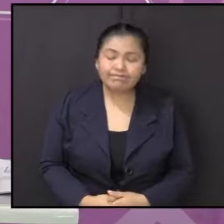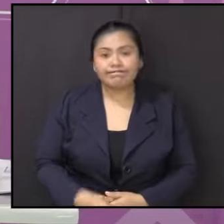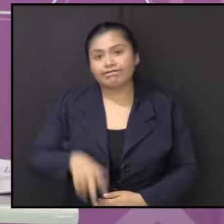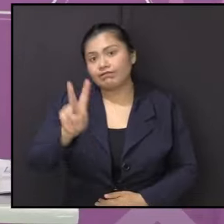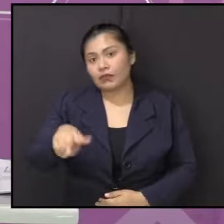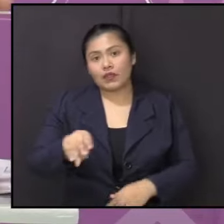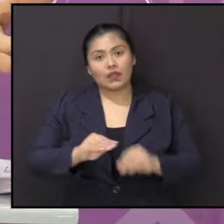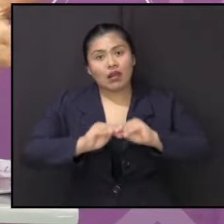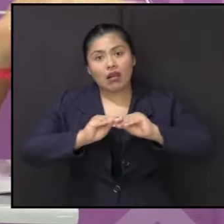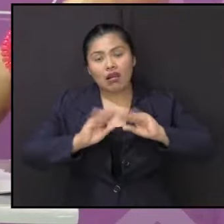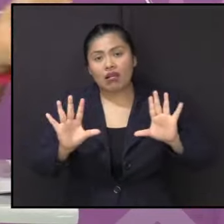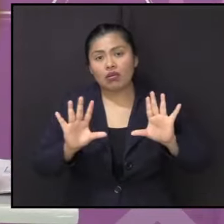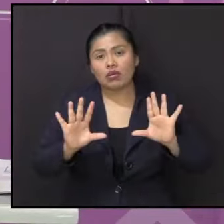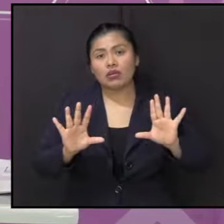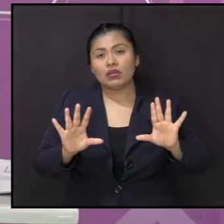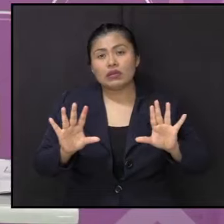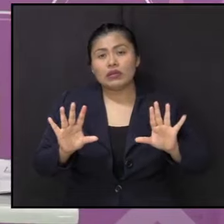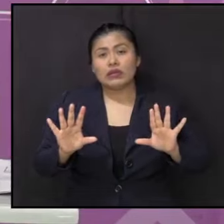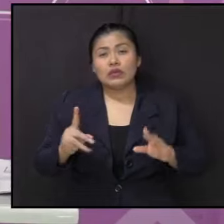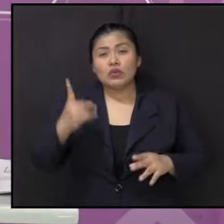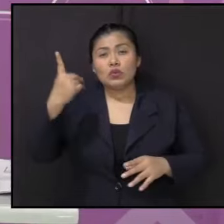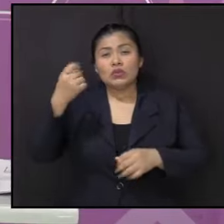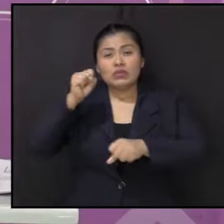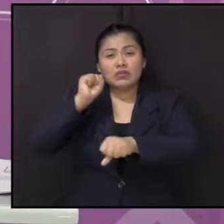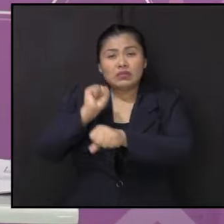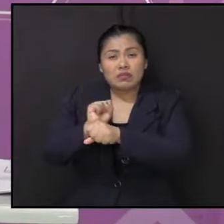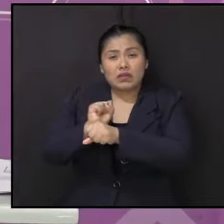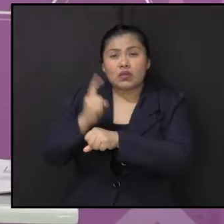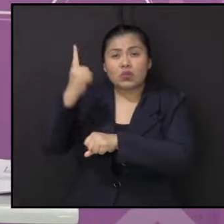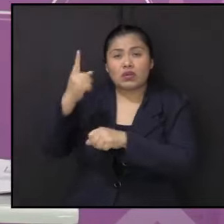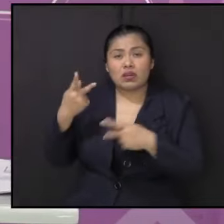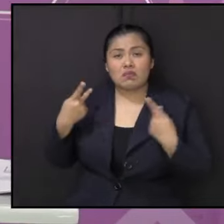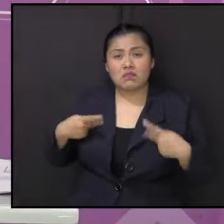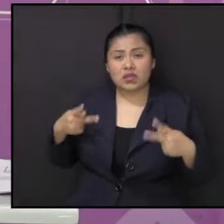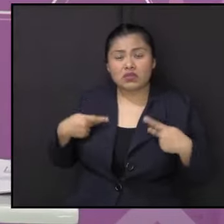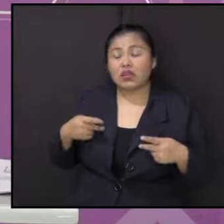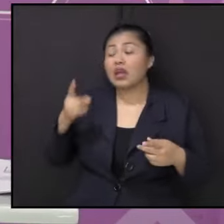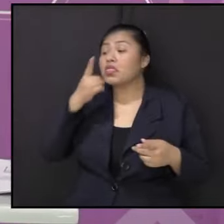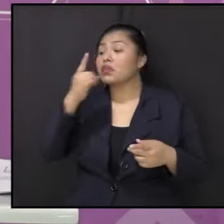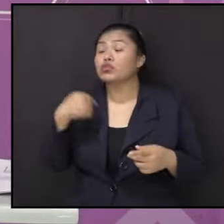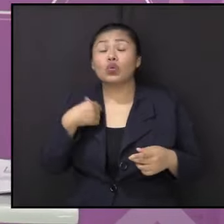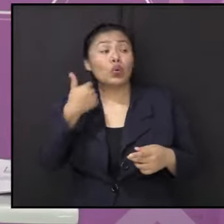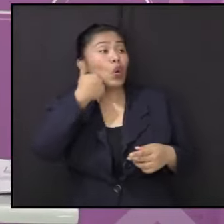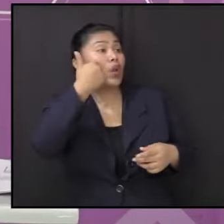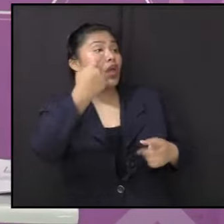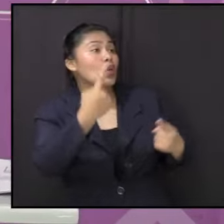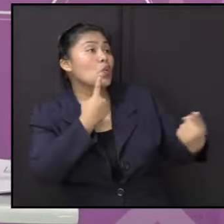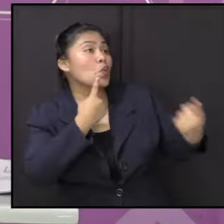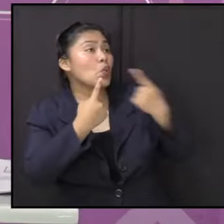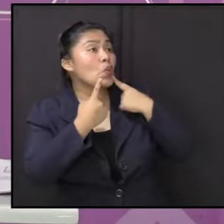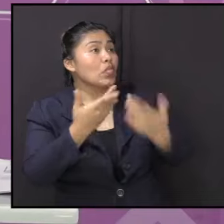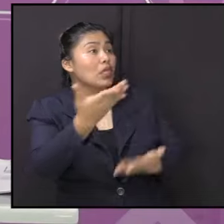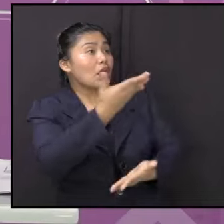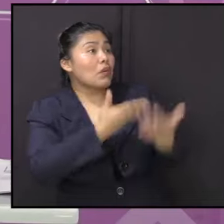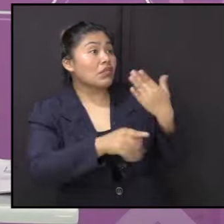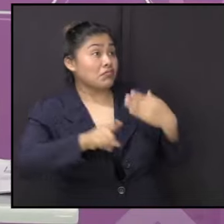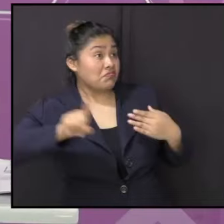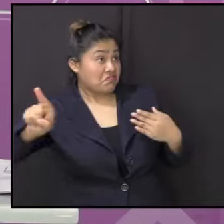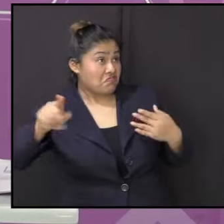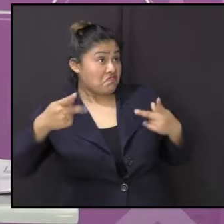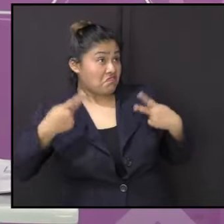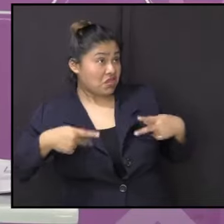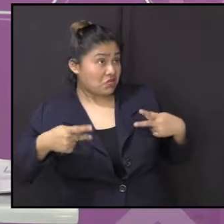que quien primero hace unas semanas decía que quería un debate de altura y que no hubiera denostación, hoy venga con un discurso que la verdad es habitual